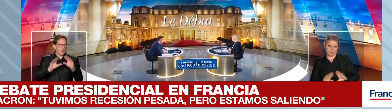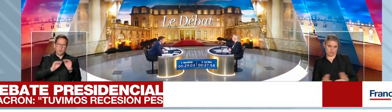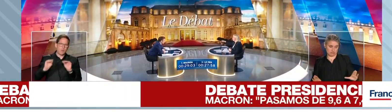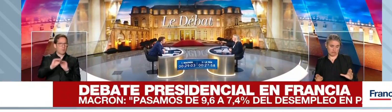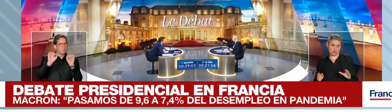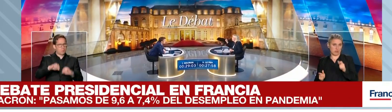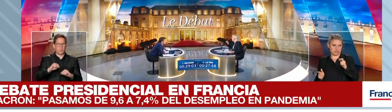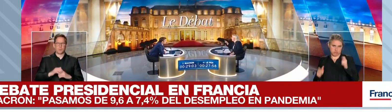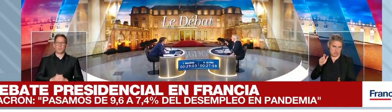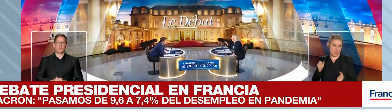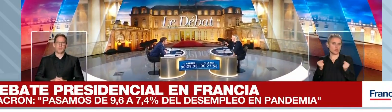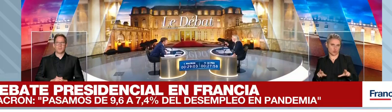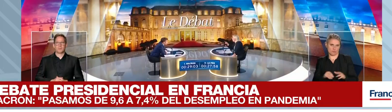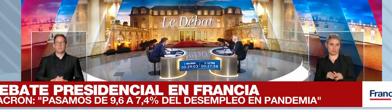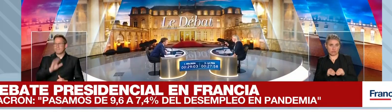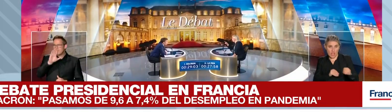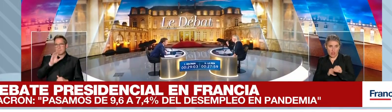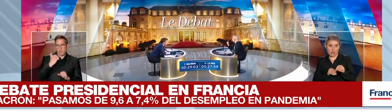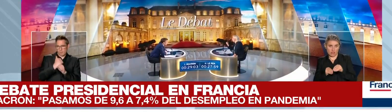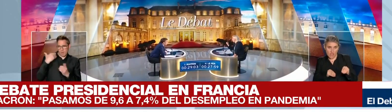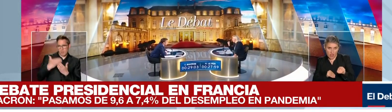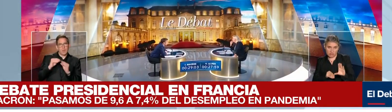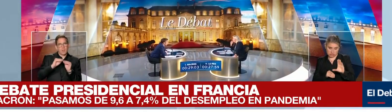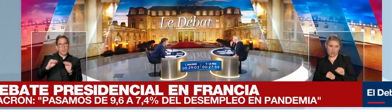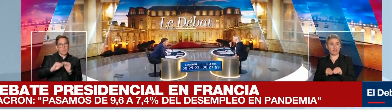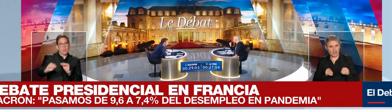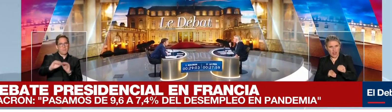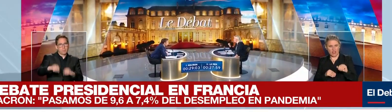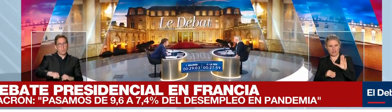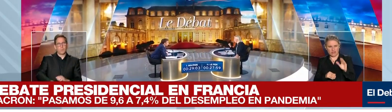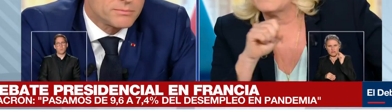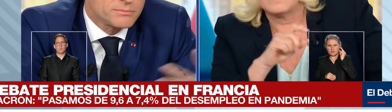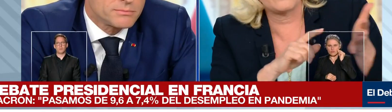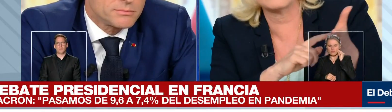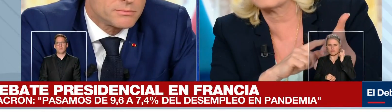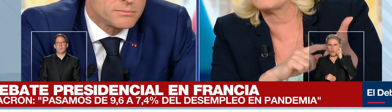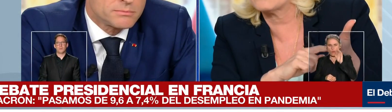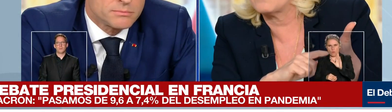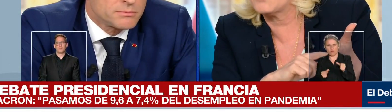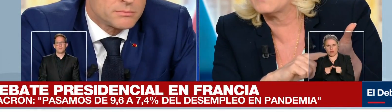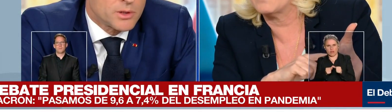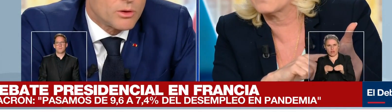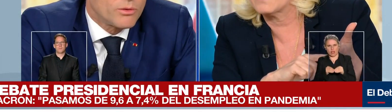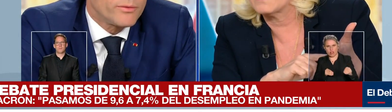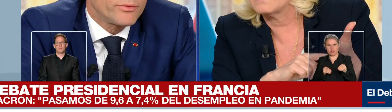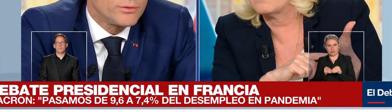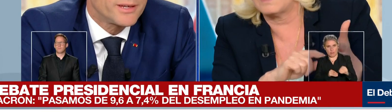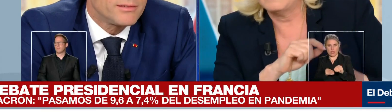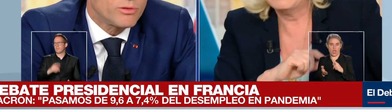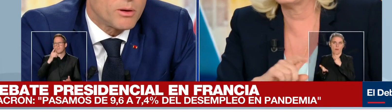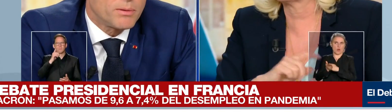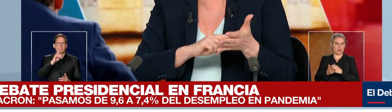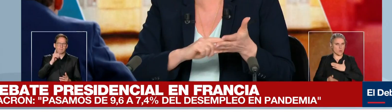reembolsen. Pero muchas de ellas van a morir. Decalarlas. Los estamos decalando cada vez. Pero con esa medida,